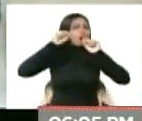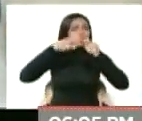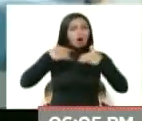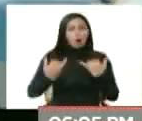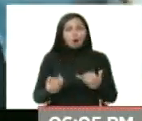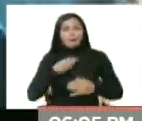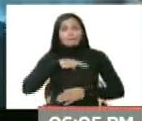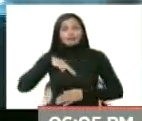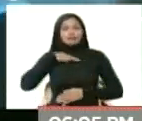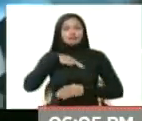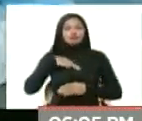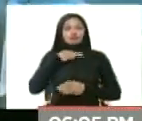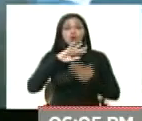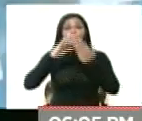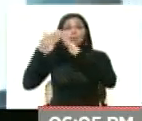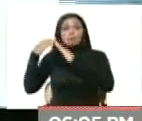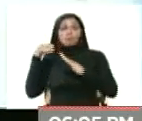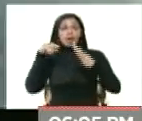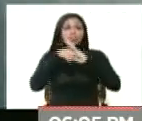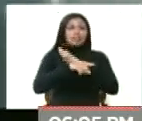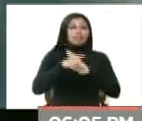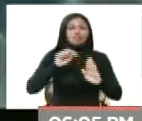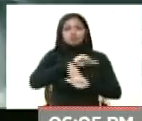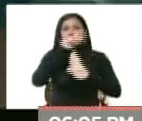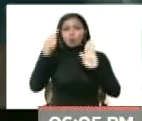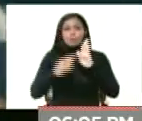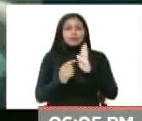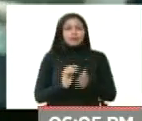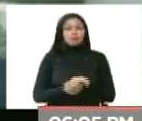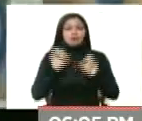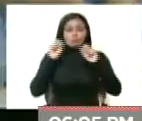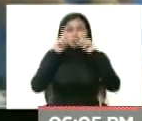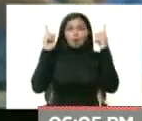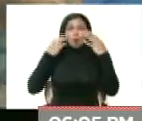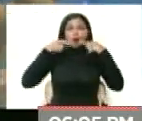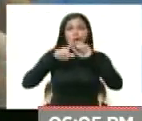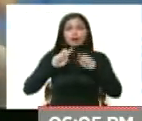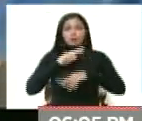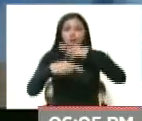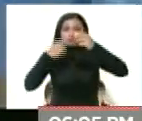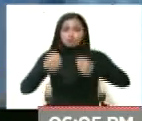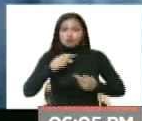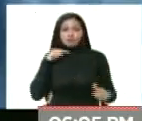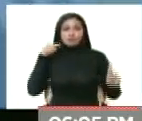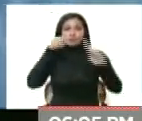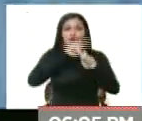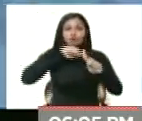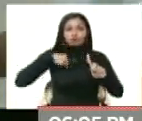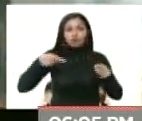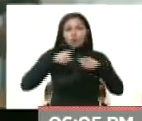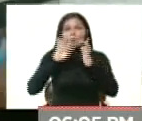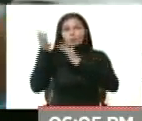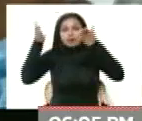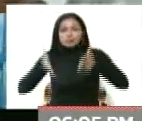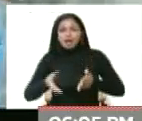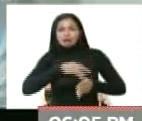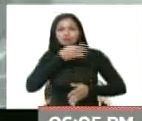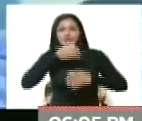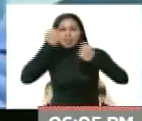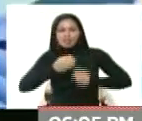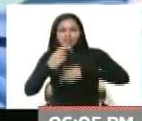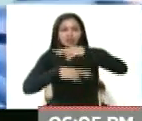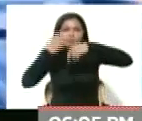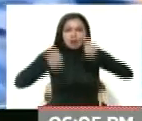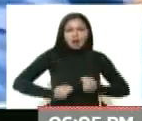es misión Barrio Adentro 100%, milagro revolucionario. Ese es nuestro objetivo como cristianos, como socialistas,